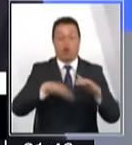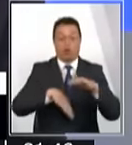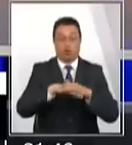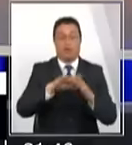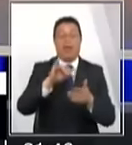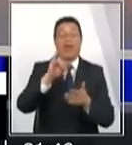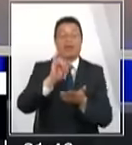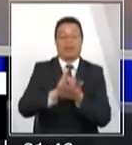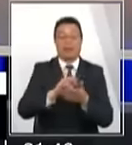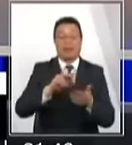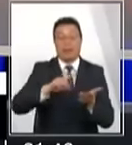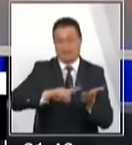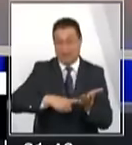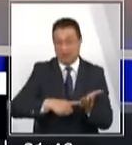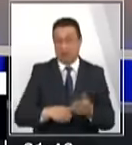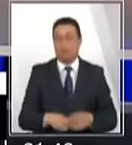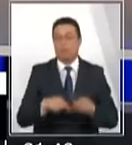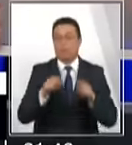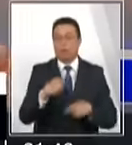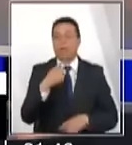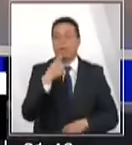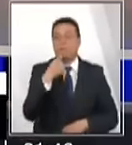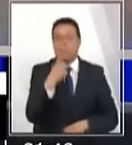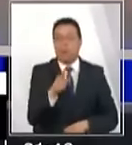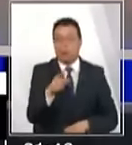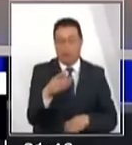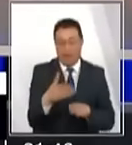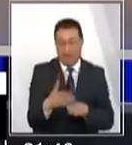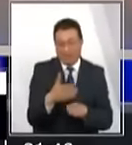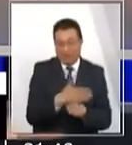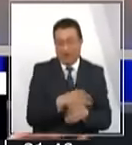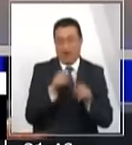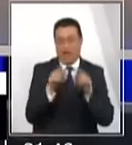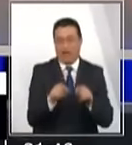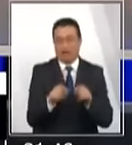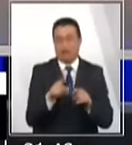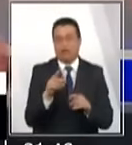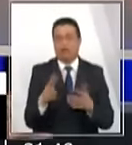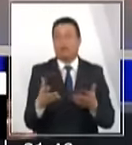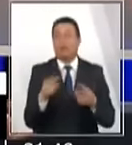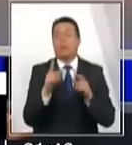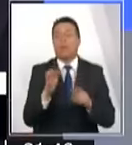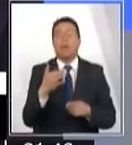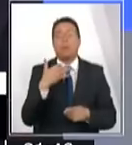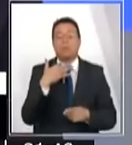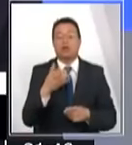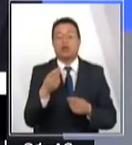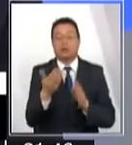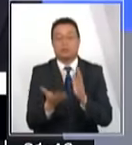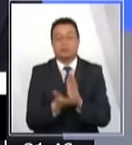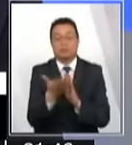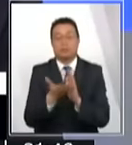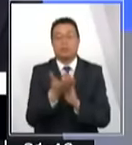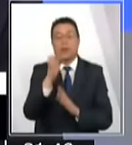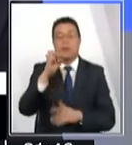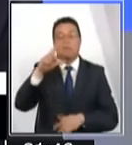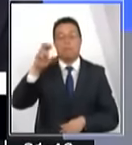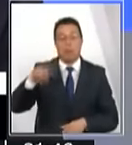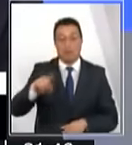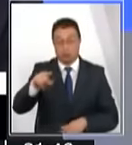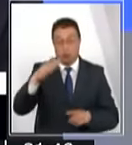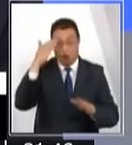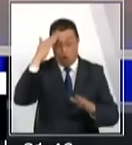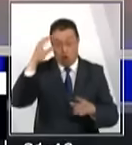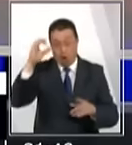técnico Cab En todo caso La pregunta era anterior a todo esto porque Más allá de Por qué se suben los planes y que usted puede tener su opinión y